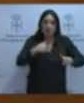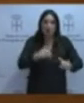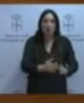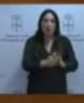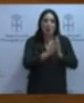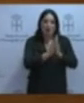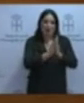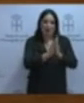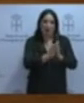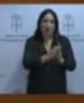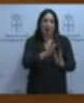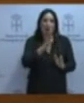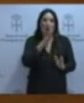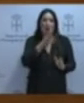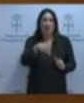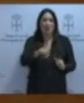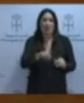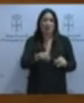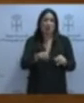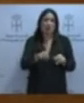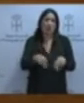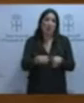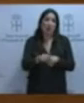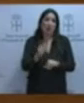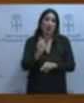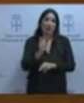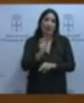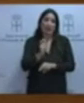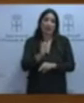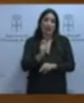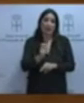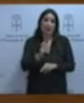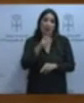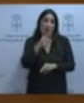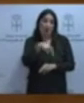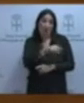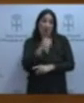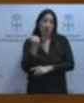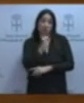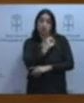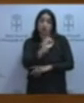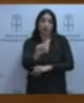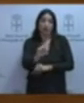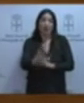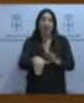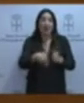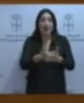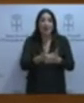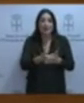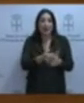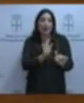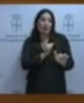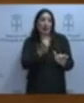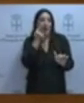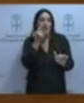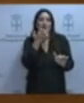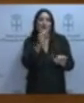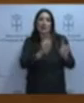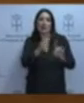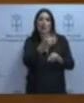para que non faga como acostumbra, que acostuma a mirar para outro llau hasta que los problemas solucionense por sí mesmos, sino